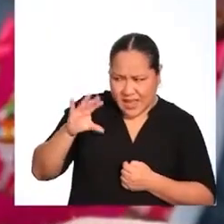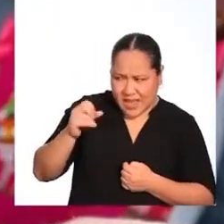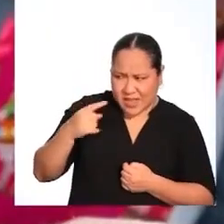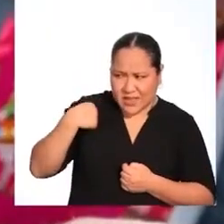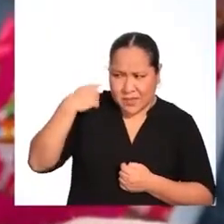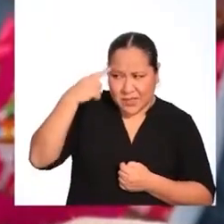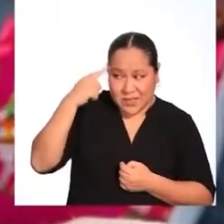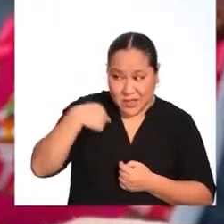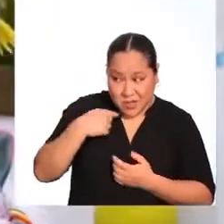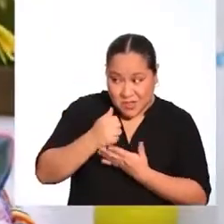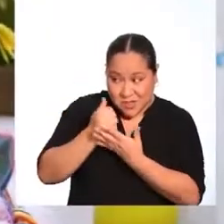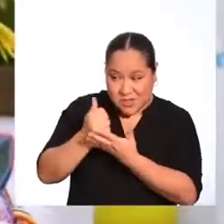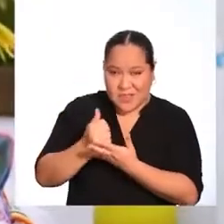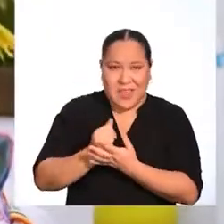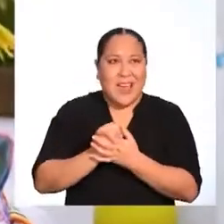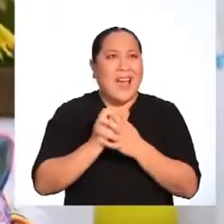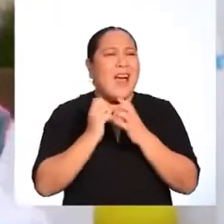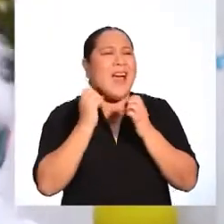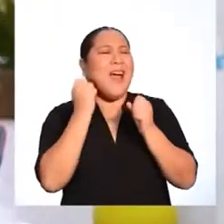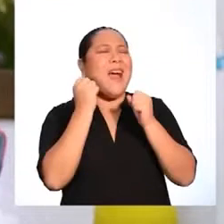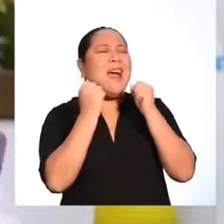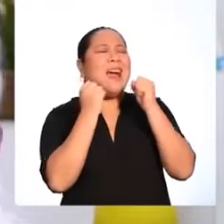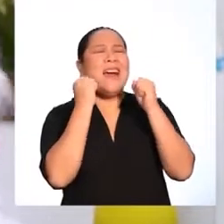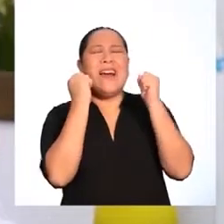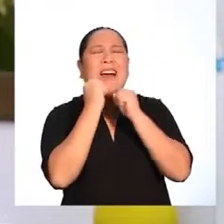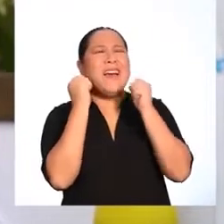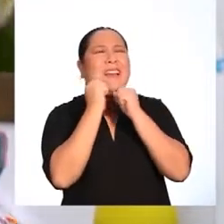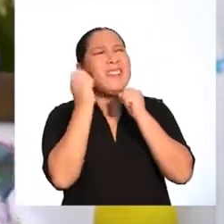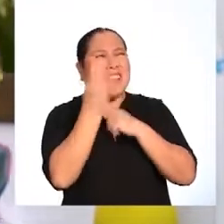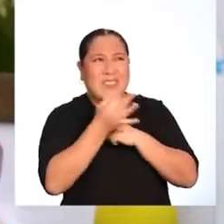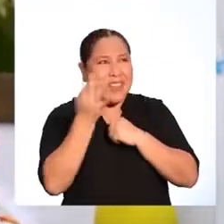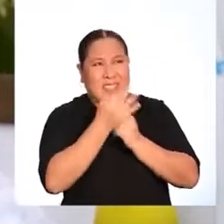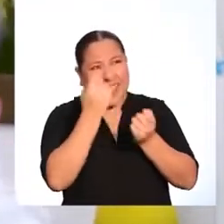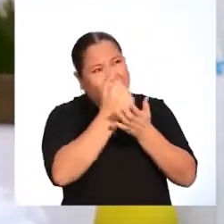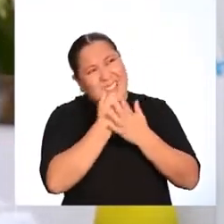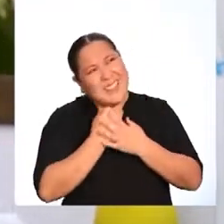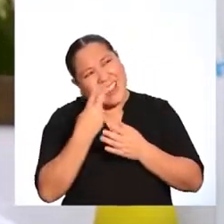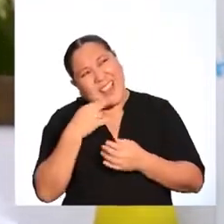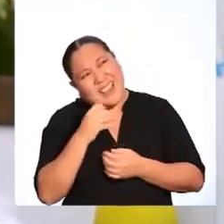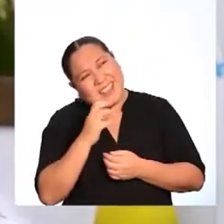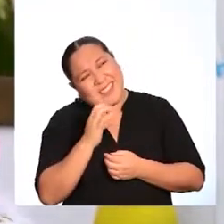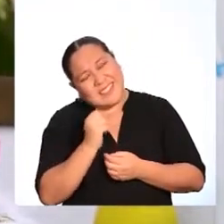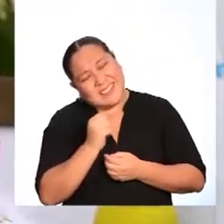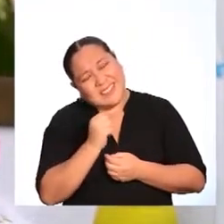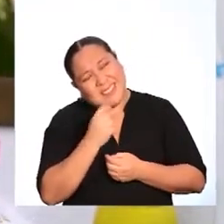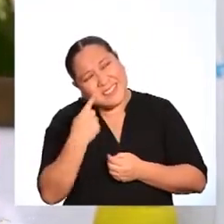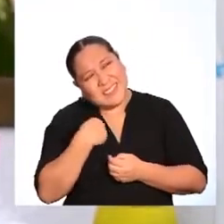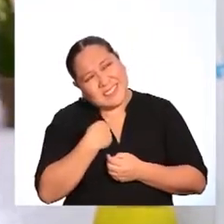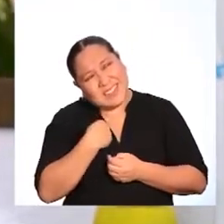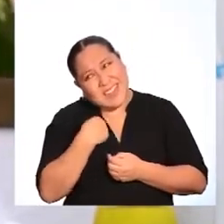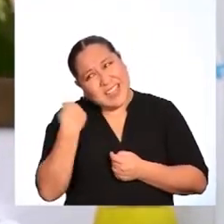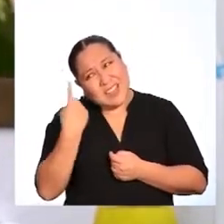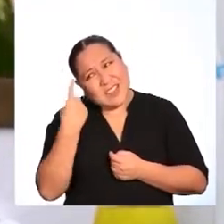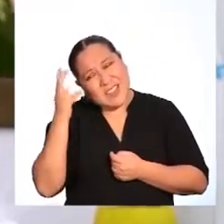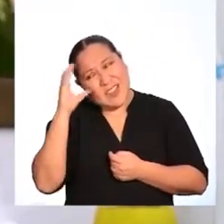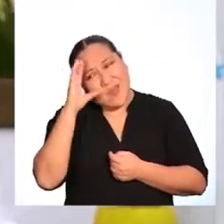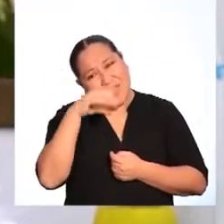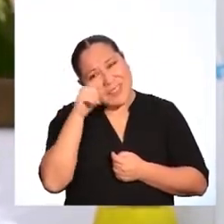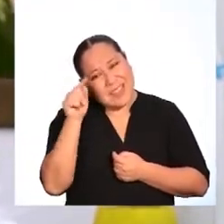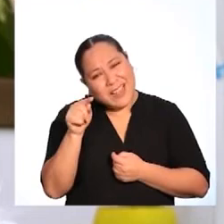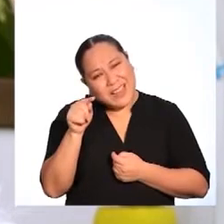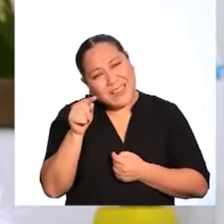qué te parece si te ayudo de verdad víctor y eso lo tenemos y